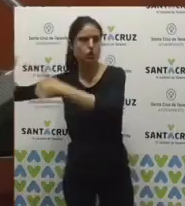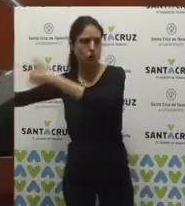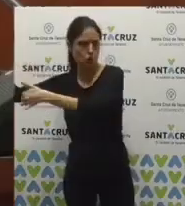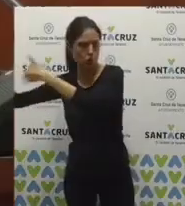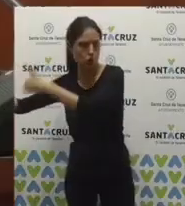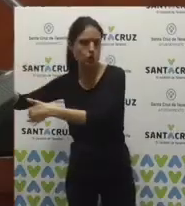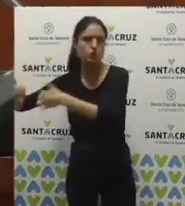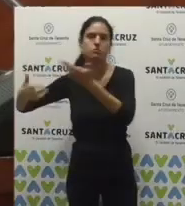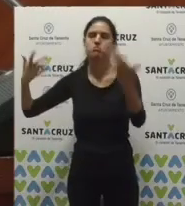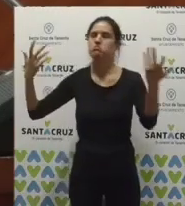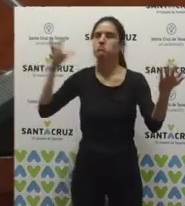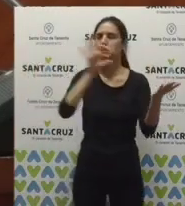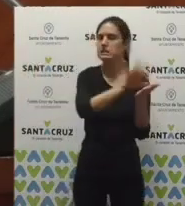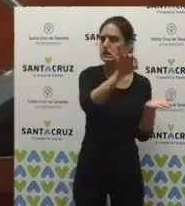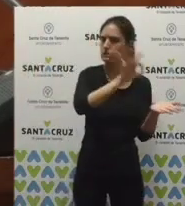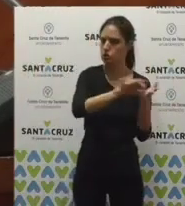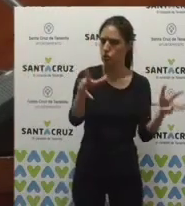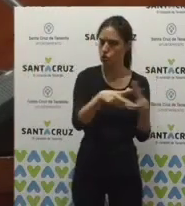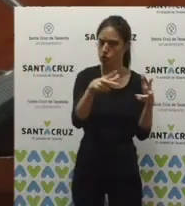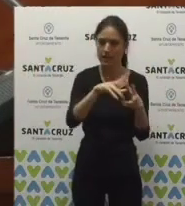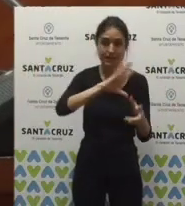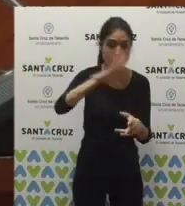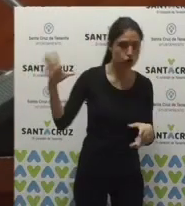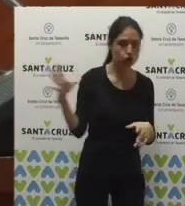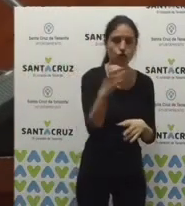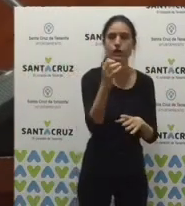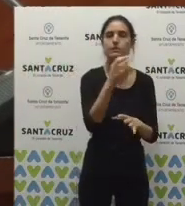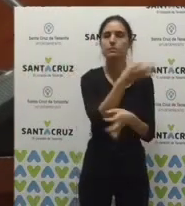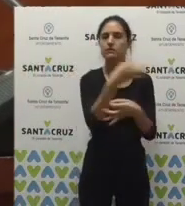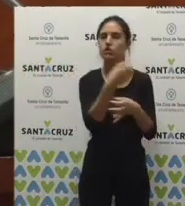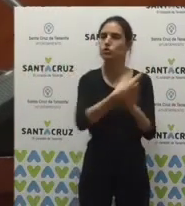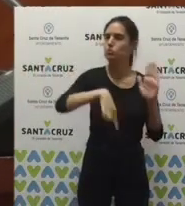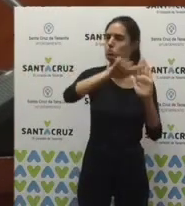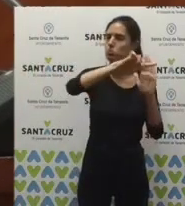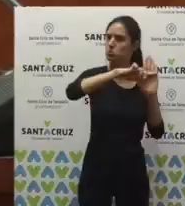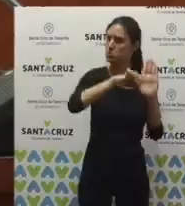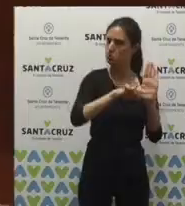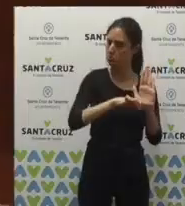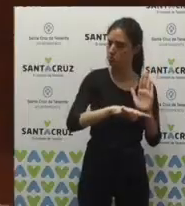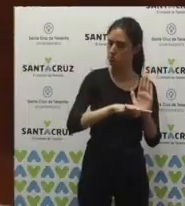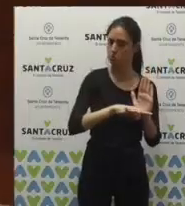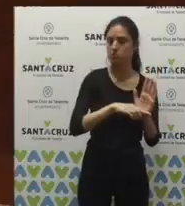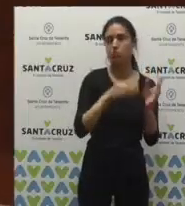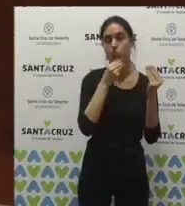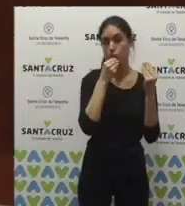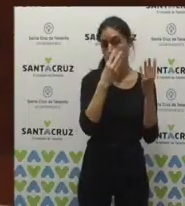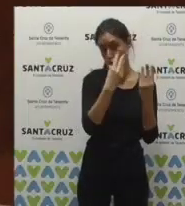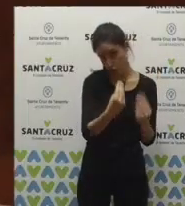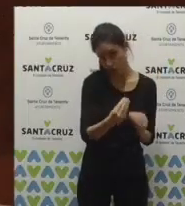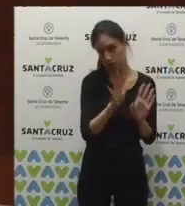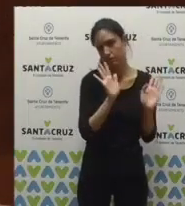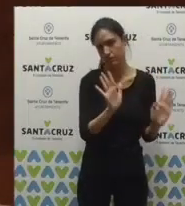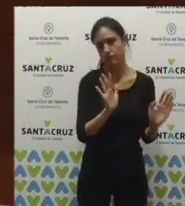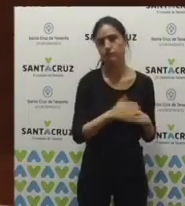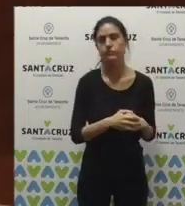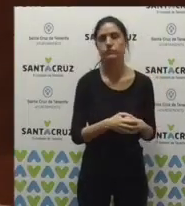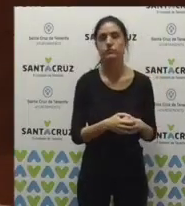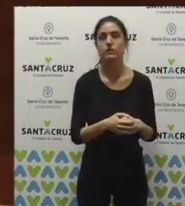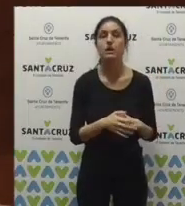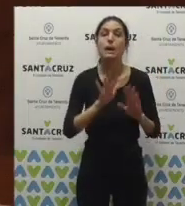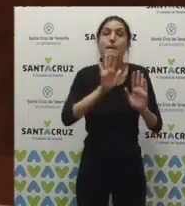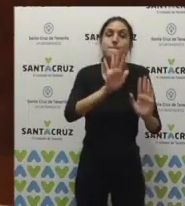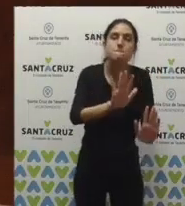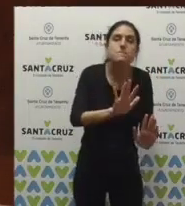sociales perfectamente recogidas muchas de ellas muchas de ellas las que digamos